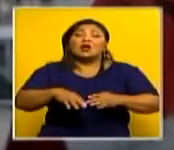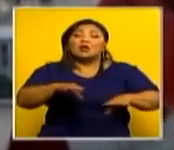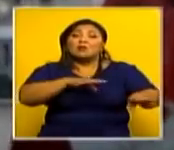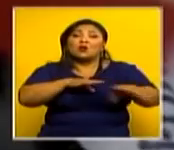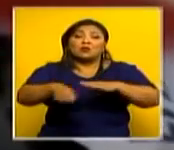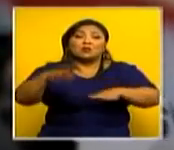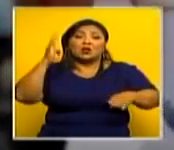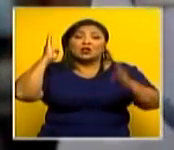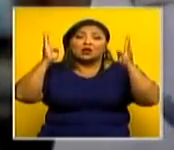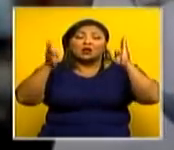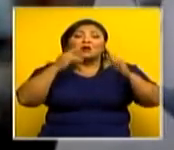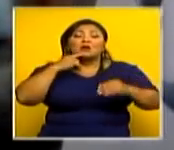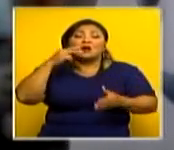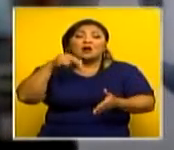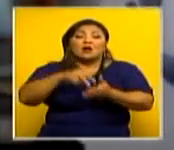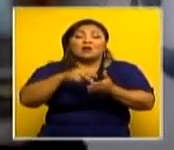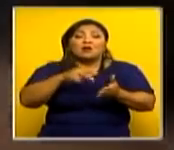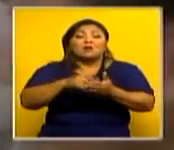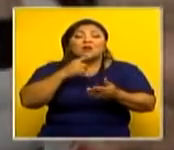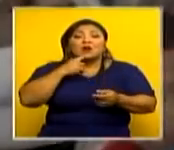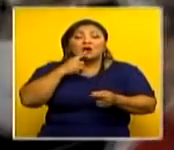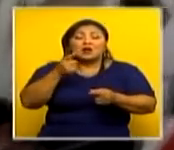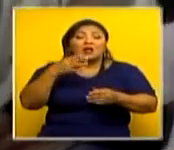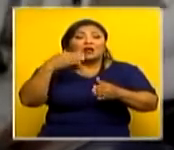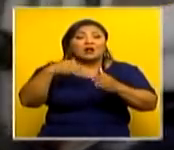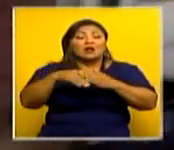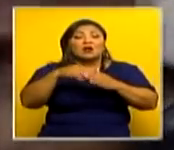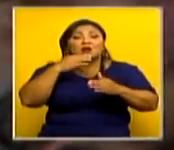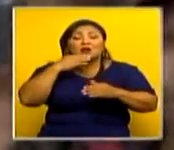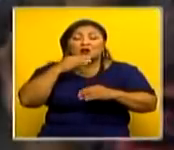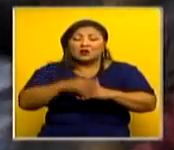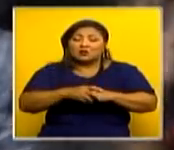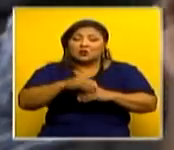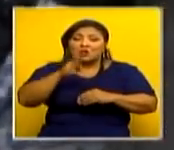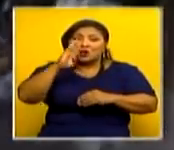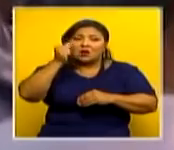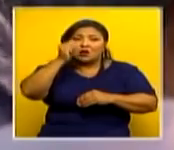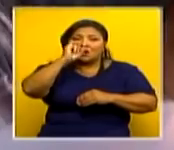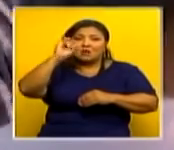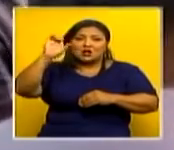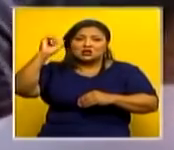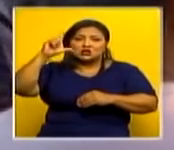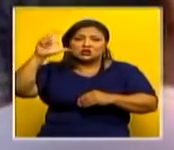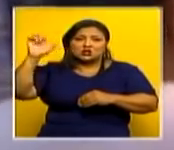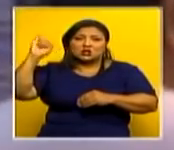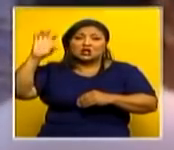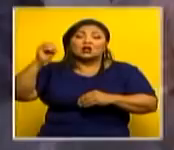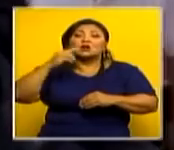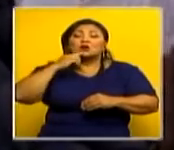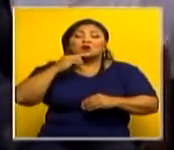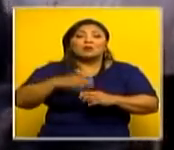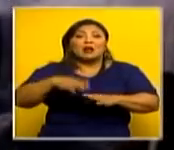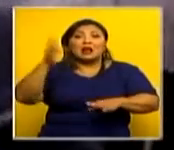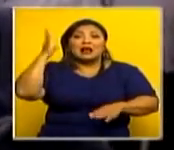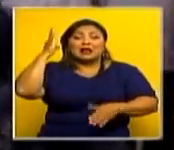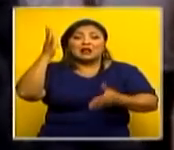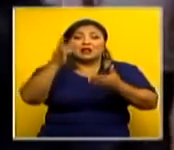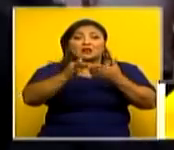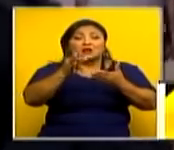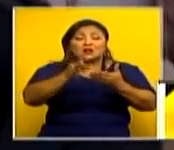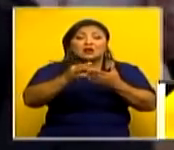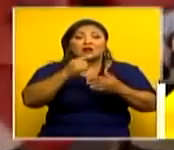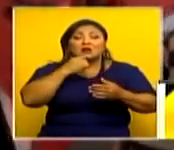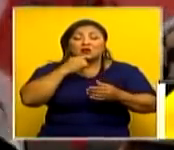concentraron en el Crystal Palace y postularon al ingeniero Mario Tuma Basilio para la candidatura a la alcaldía del cantón.